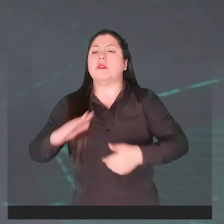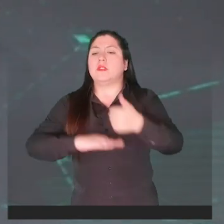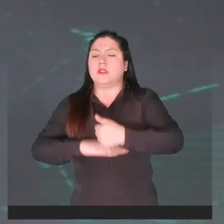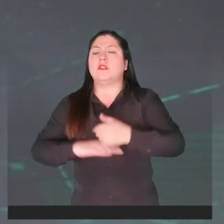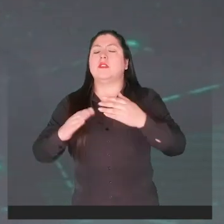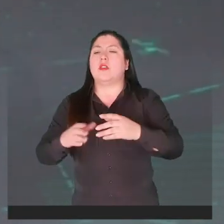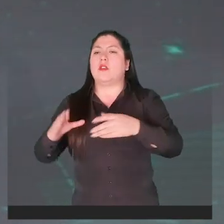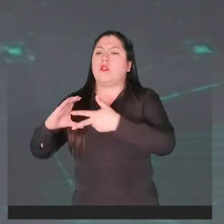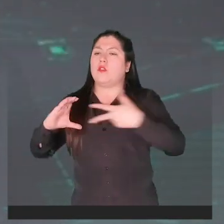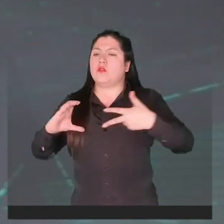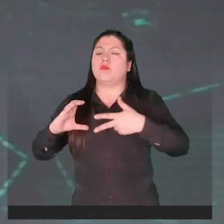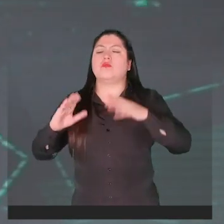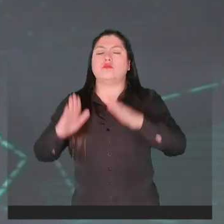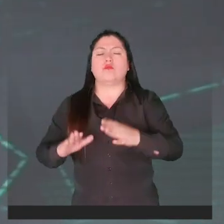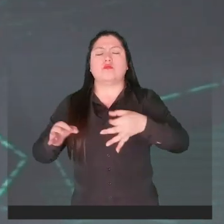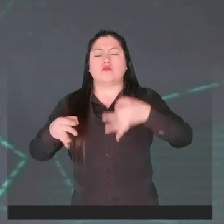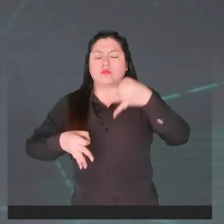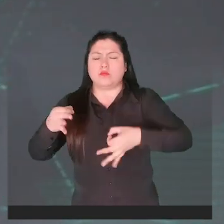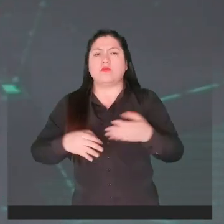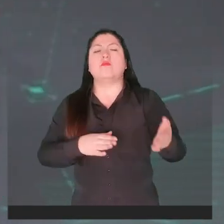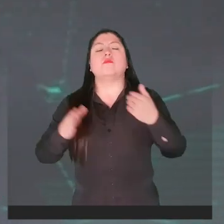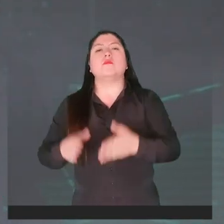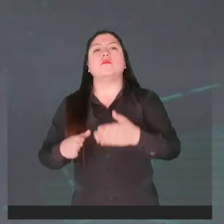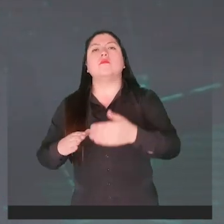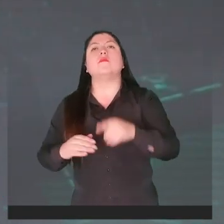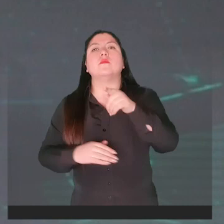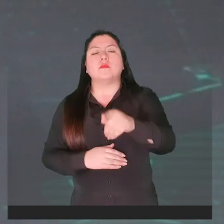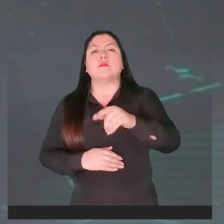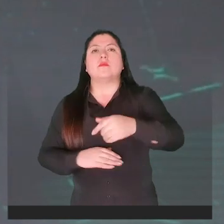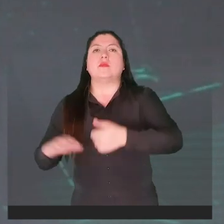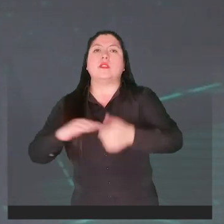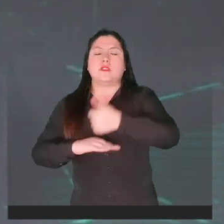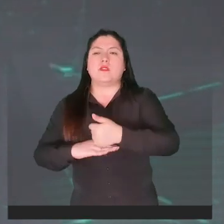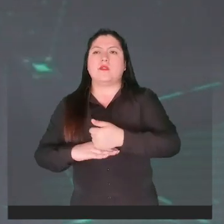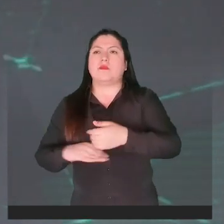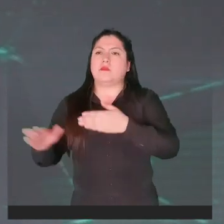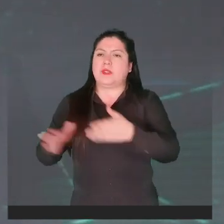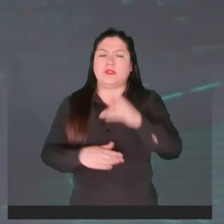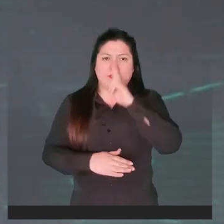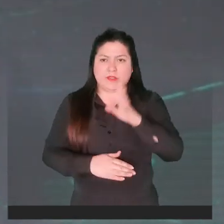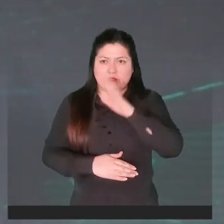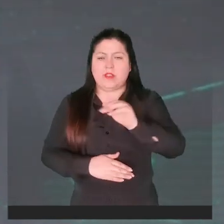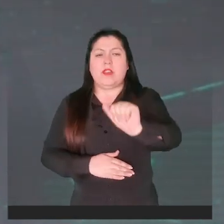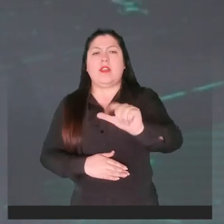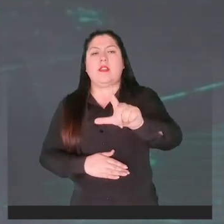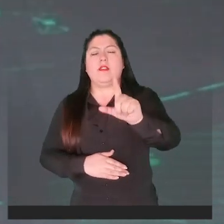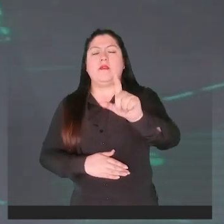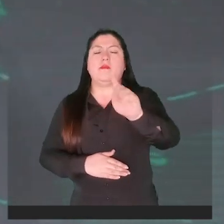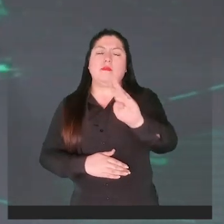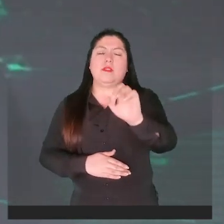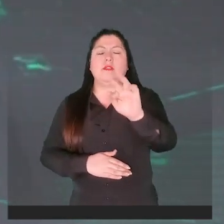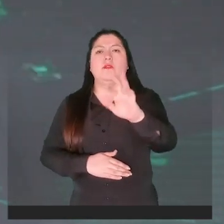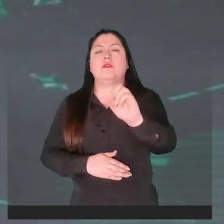Justicia. Mi saludo al señor director del Departamento Nacional de Planeación, Luis Alberto Rodríguez. Mi